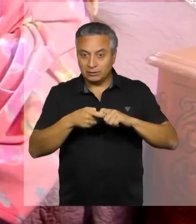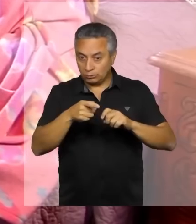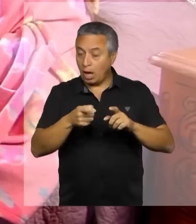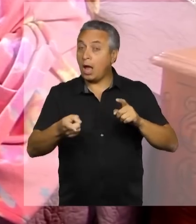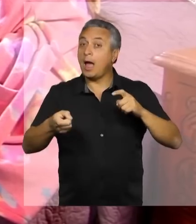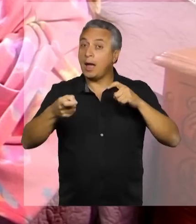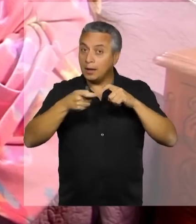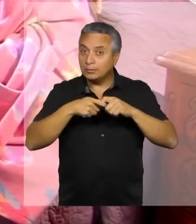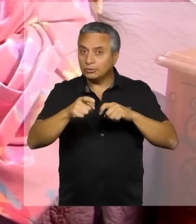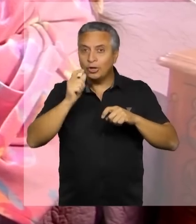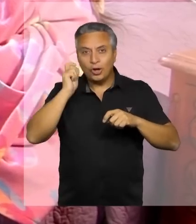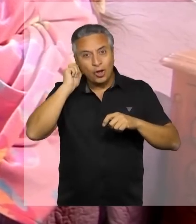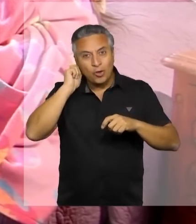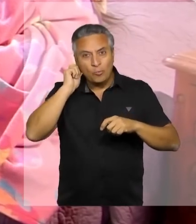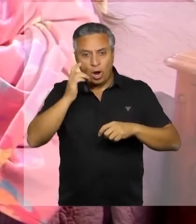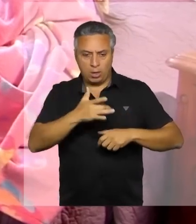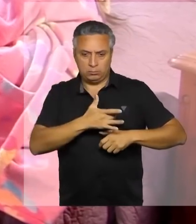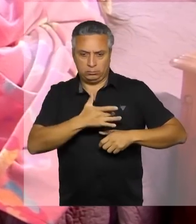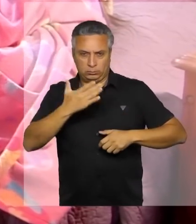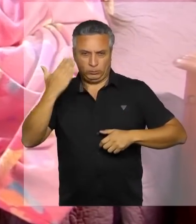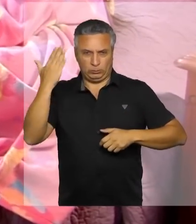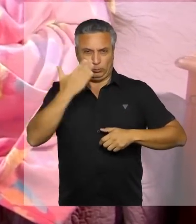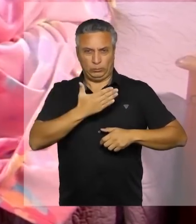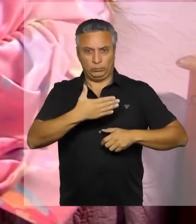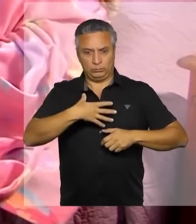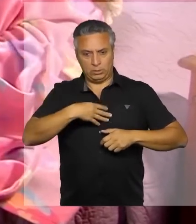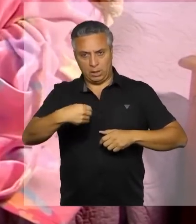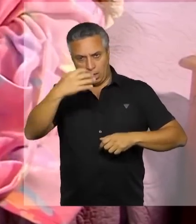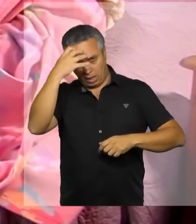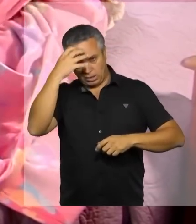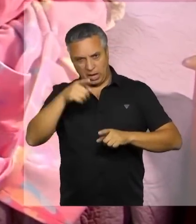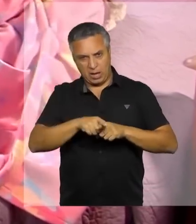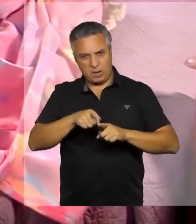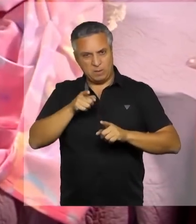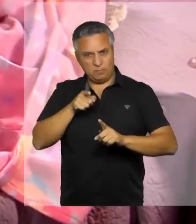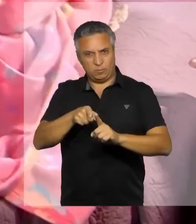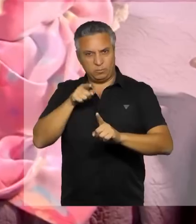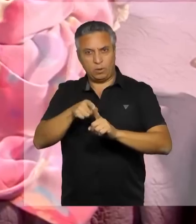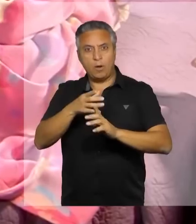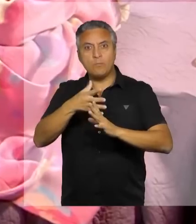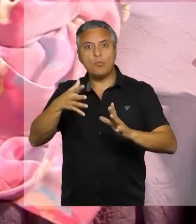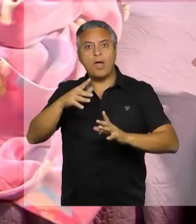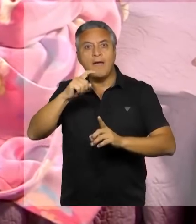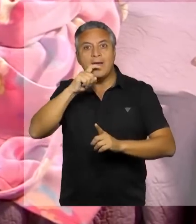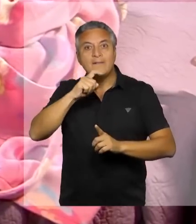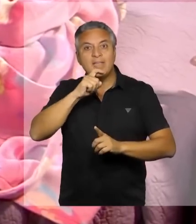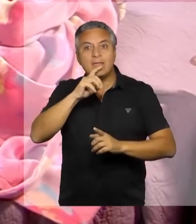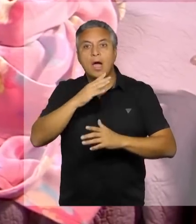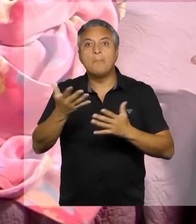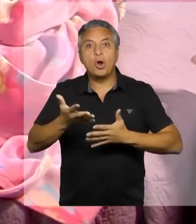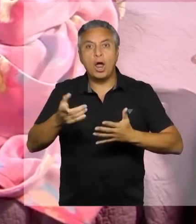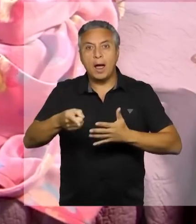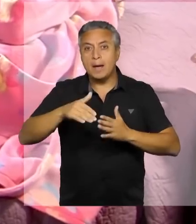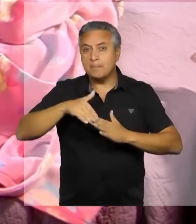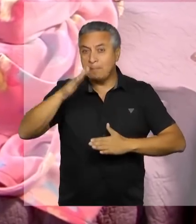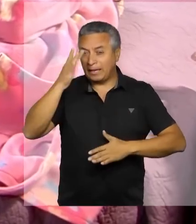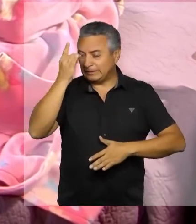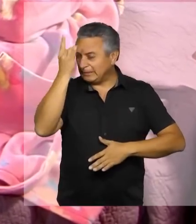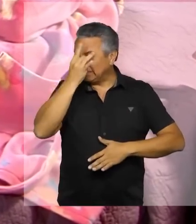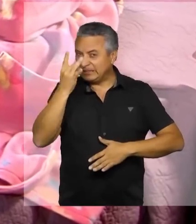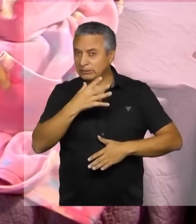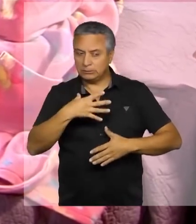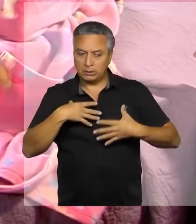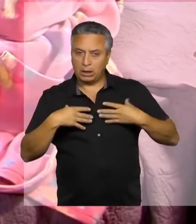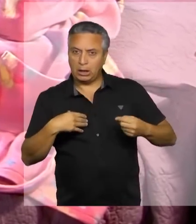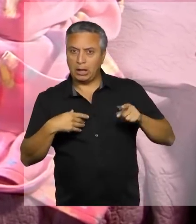la mujer se volvió cruel con la hija del rey. Le tenía mucha envidia porque era mucho más linda que su hija, y como